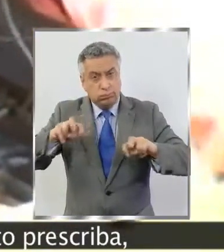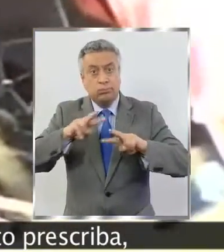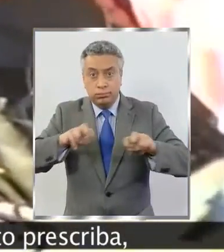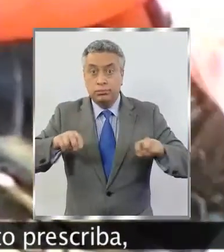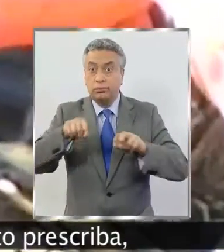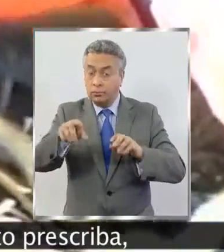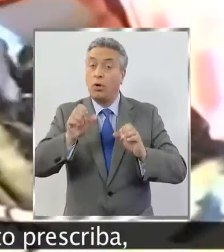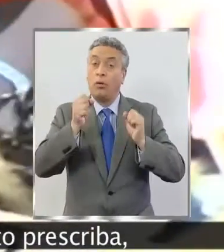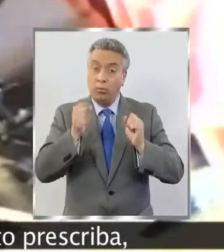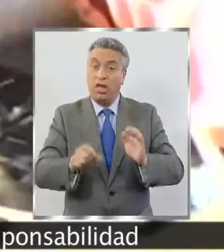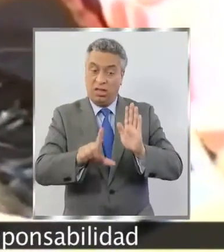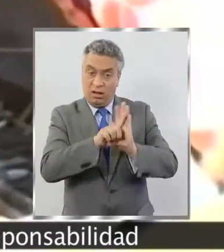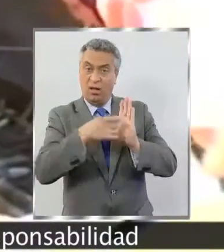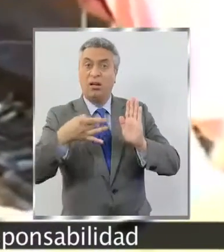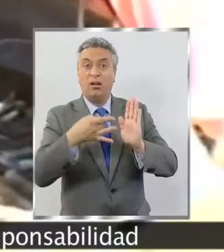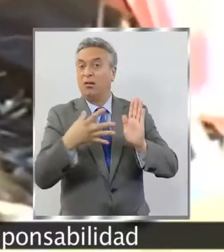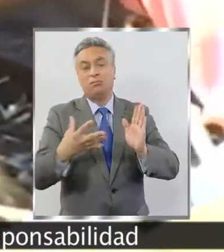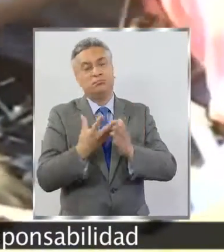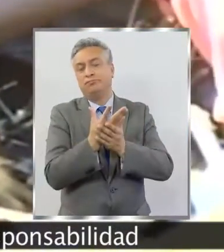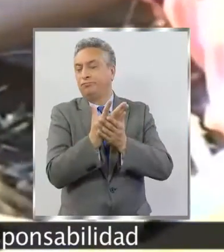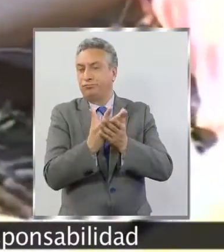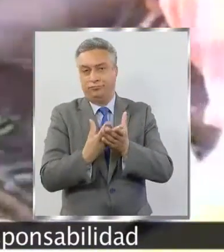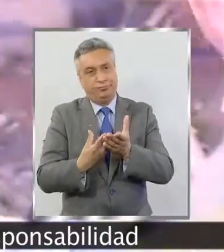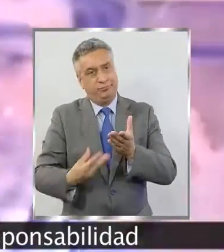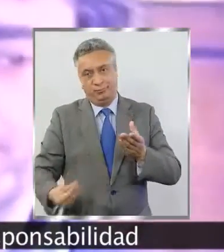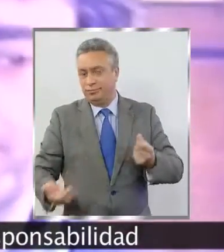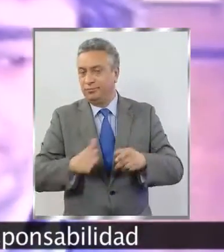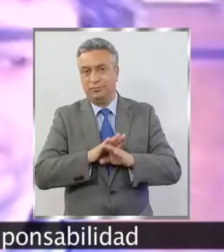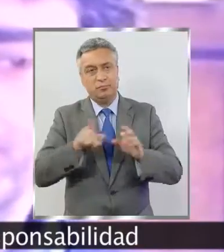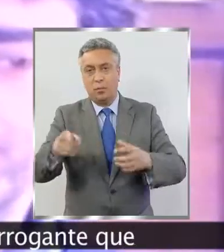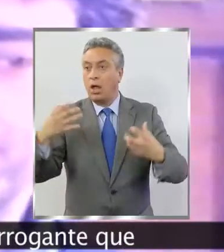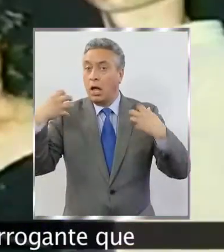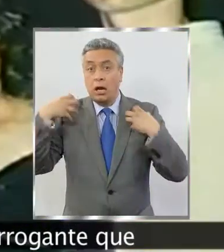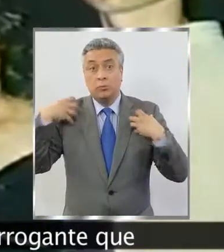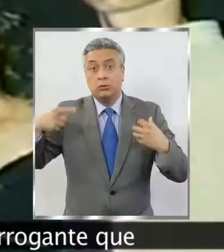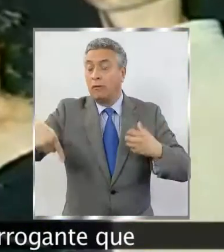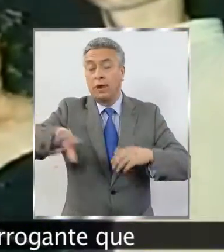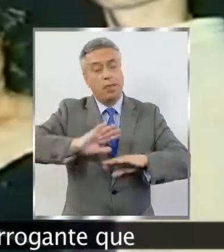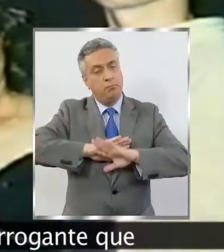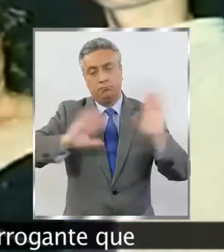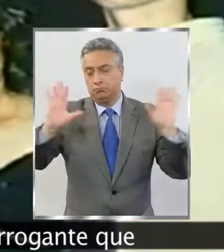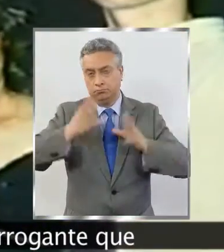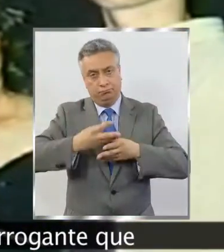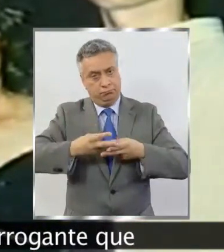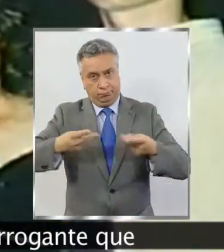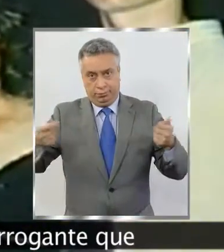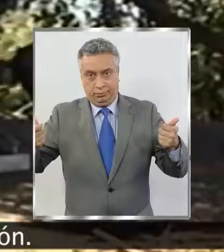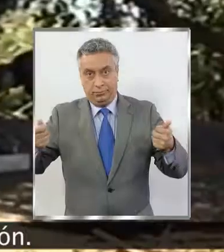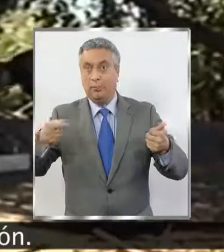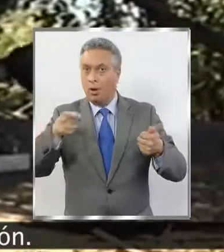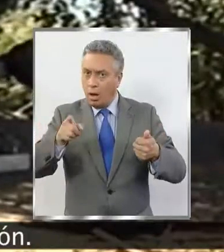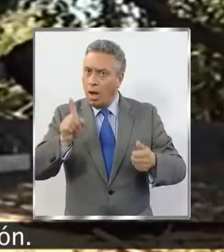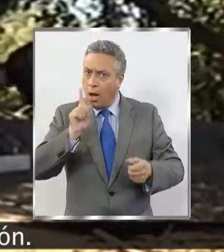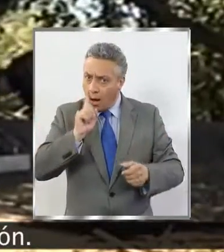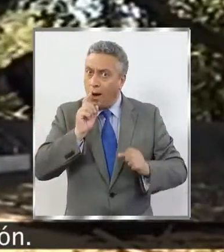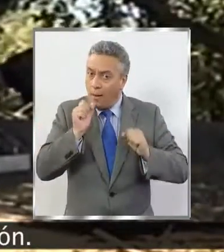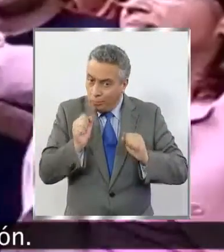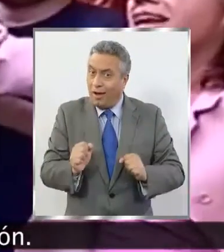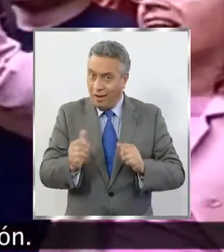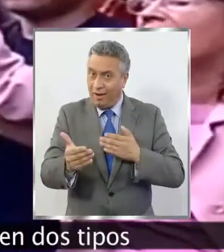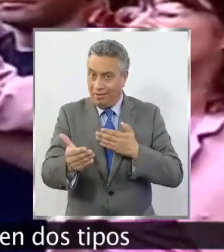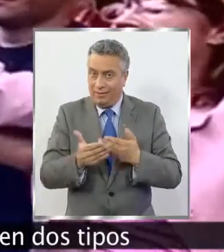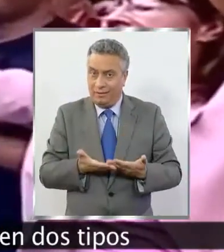posibilidad de que el delito prescriba, es decir, que se extinga la responsabilidad de los culpables, es un interrogante que ronda la